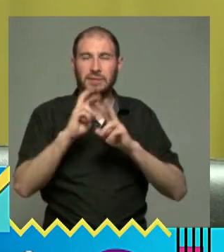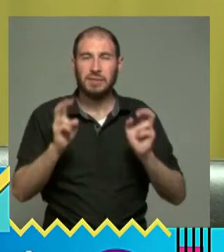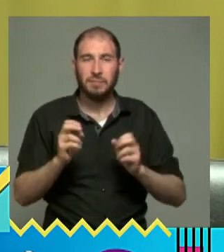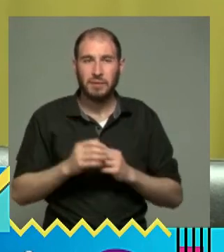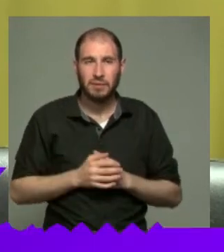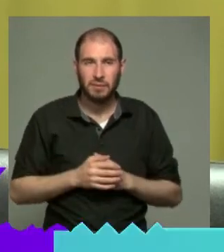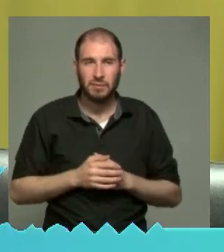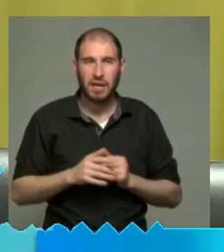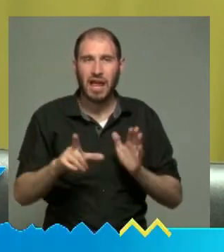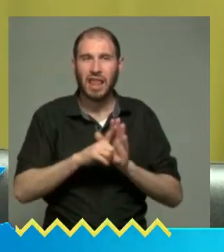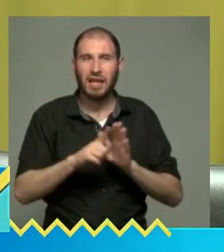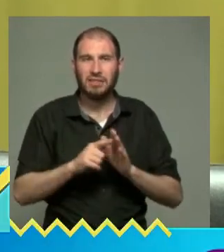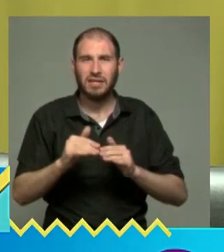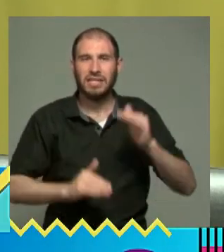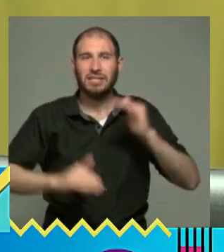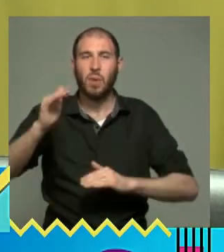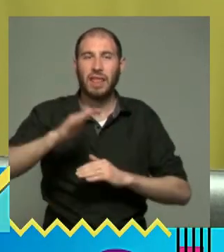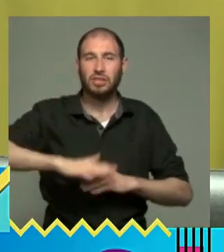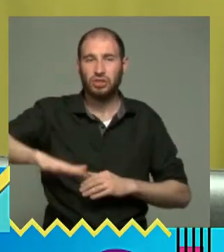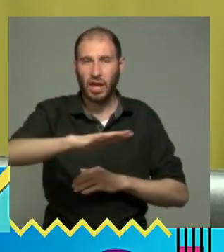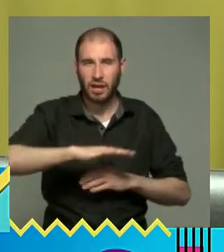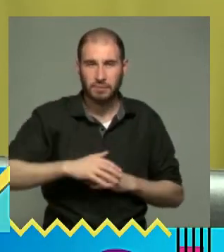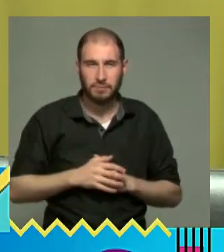la legalización de la desigualdad social.